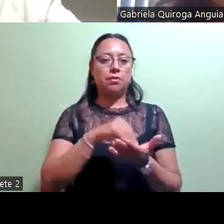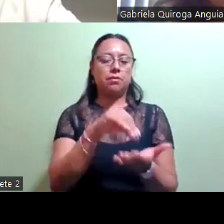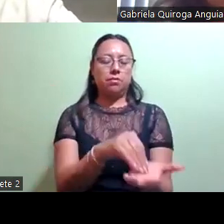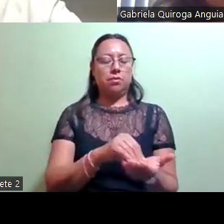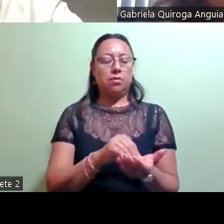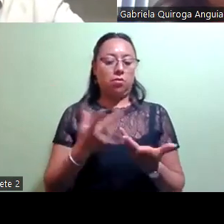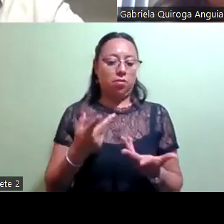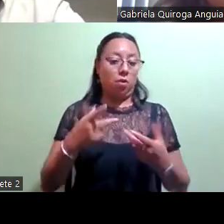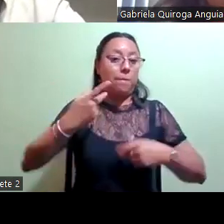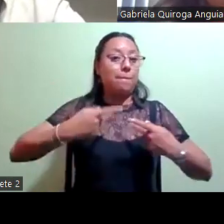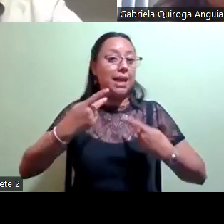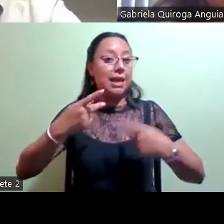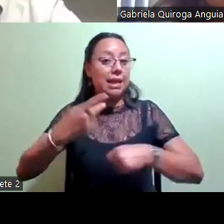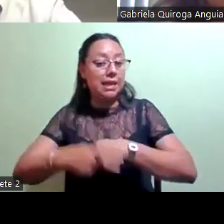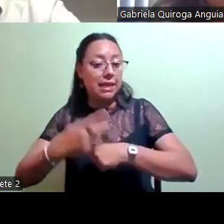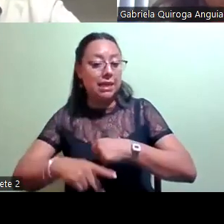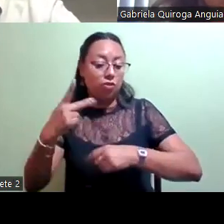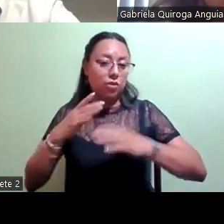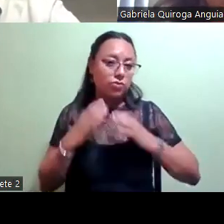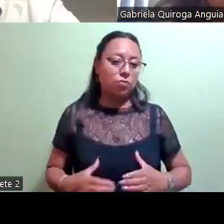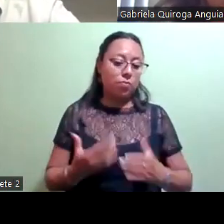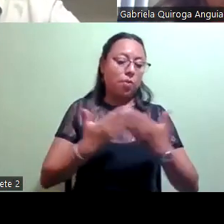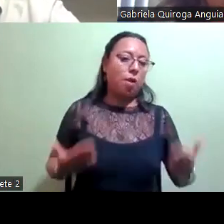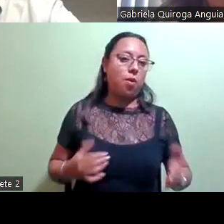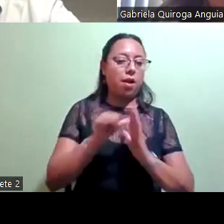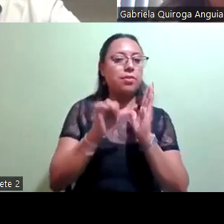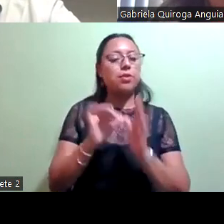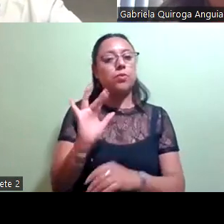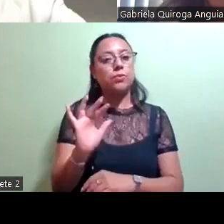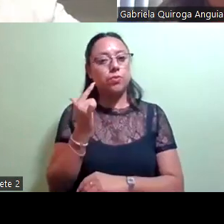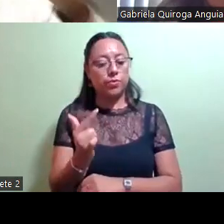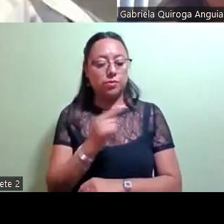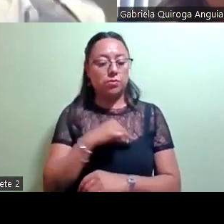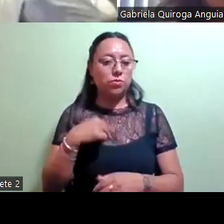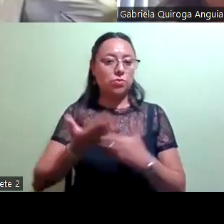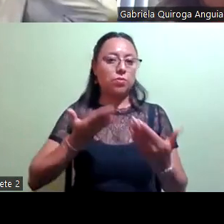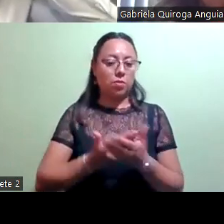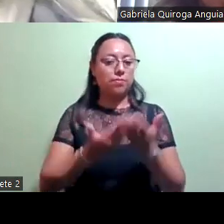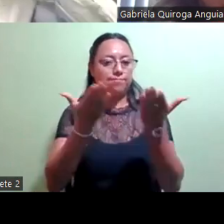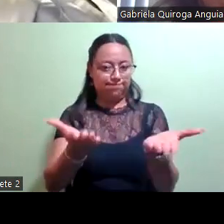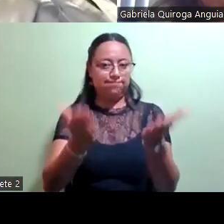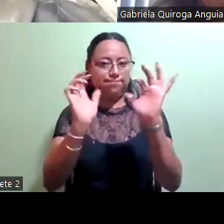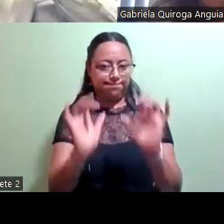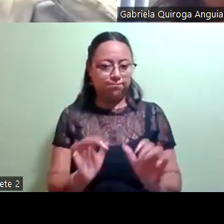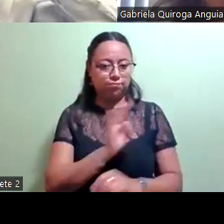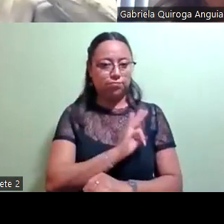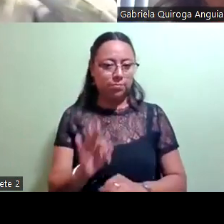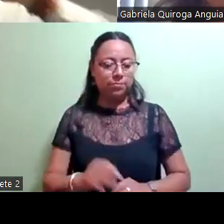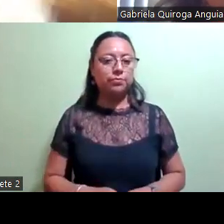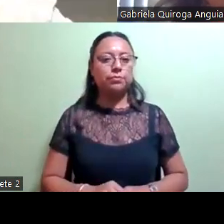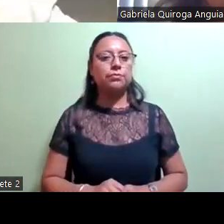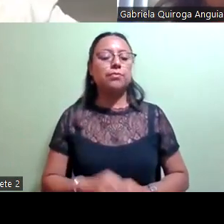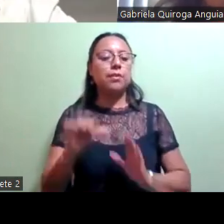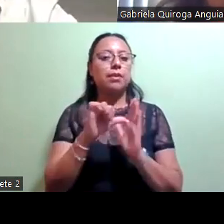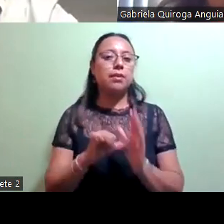física. Por lo que proponemos que el artículo 57 quede de la siguiente manera.